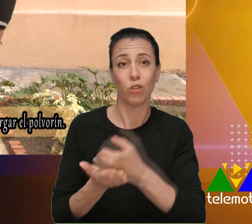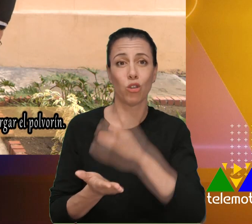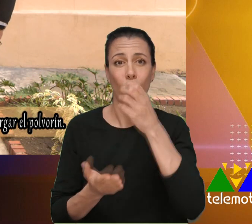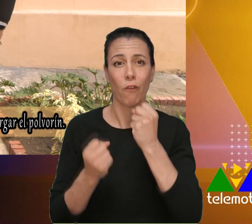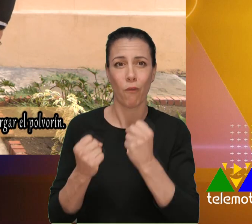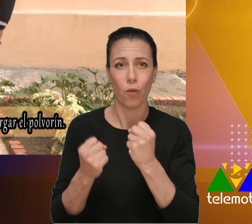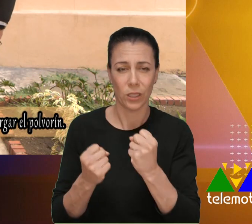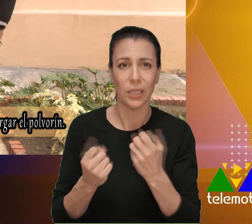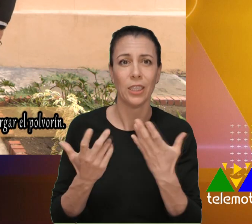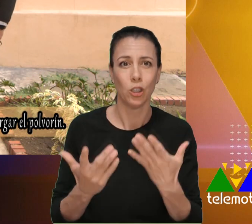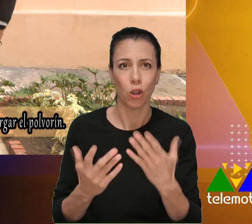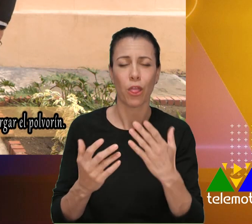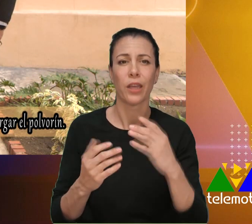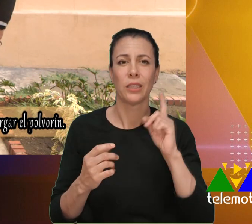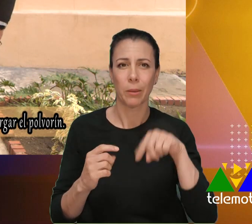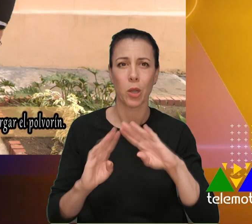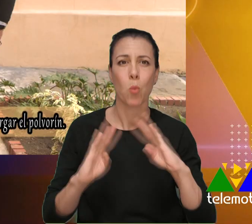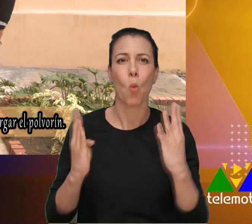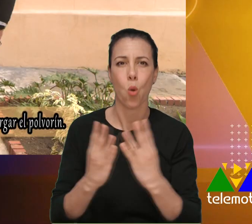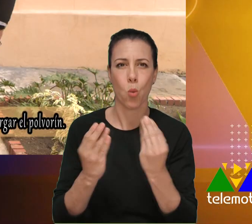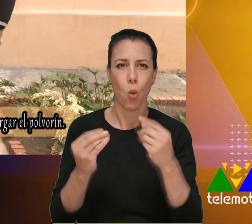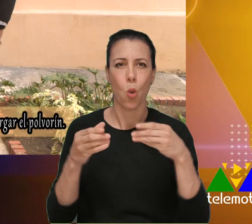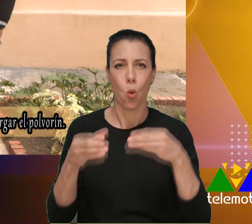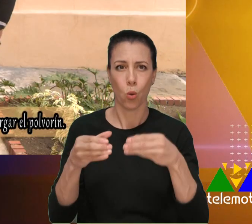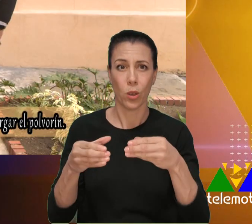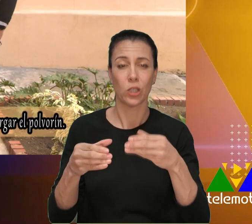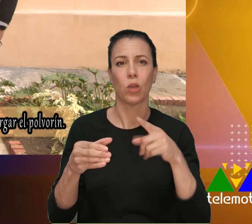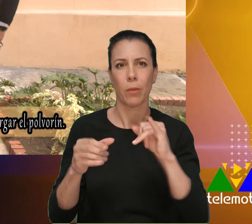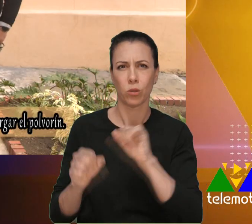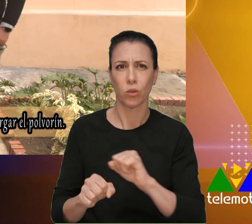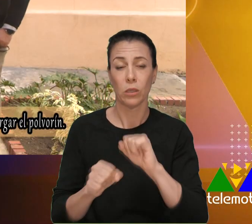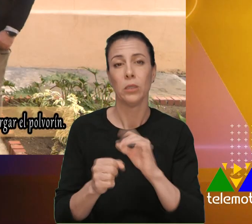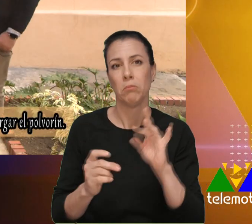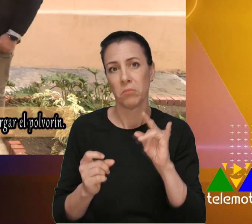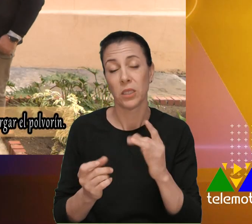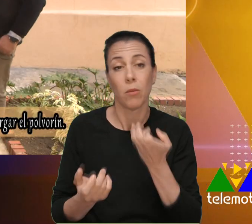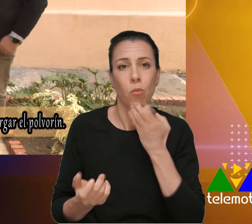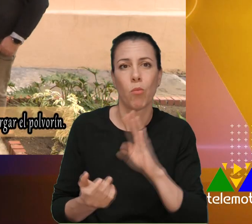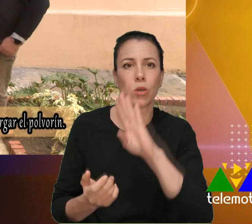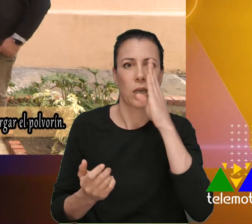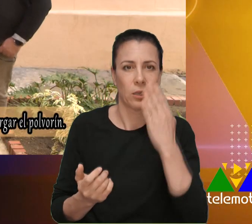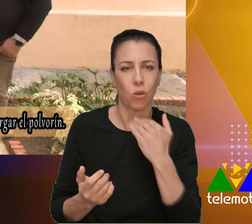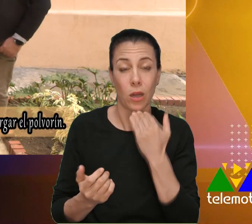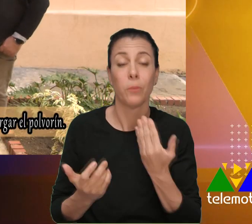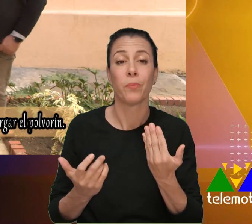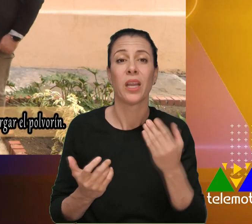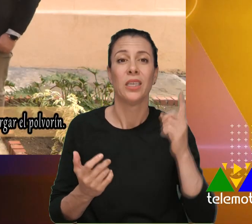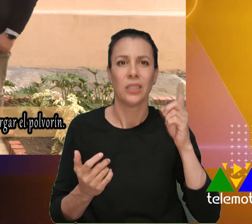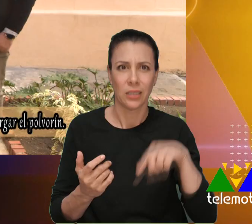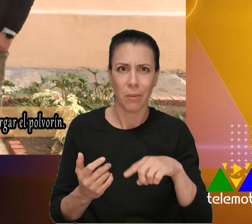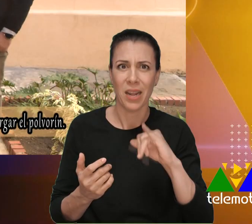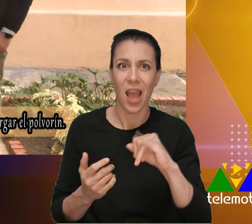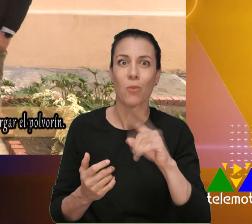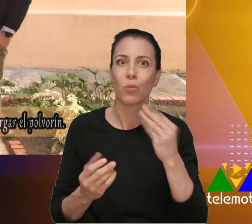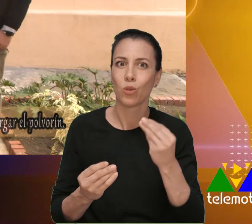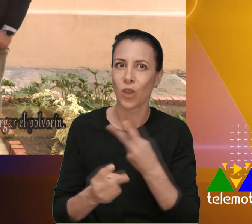entonces estaba con muros muy gruesos y entonces estaba protegido en caso de... Y poco calurosa, ¿no? Porque y siempre en caso de... Y después la tenemos llena de